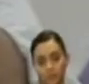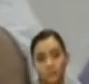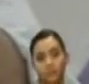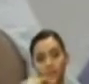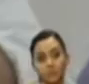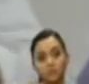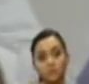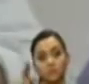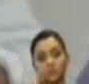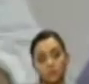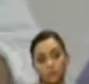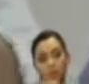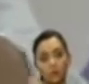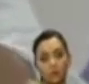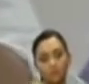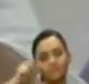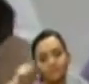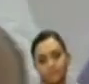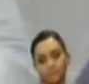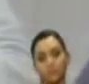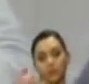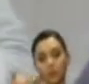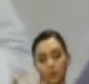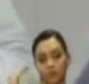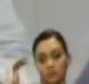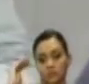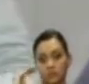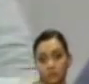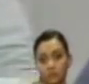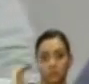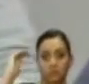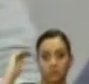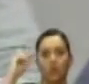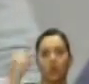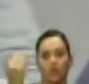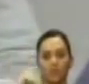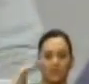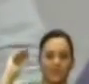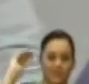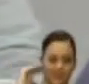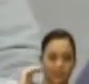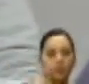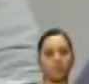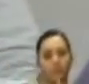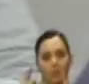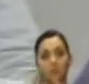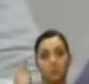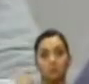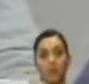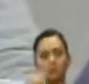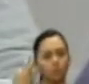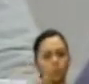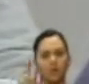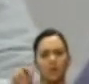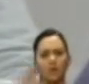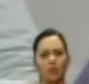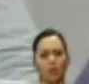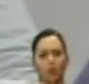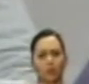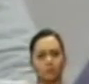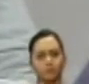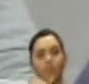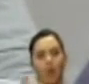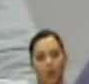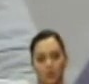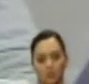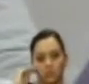precio del petróleo este segundo trimestre, ha vuelto a bajar un poquito, pero no a los niveles del primer trimestre, en marzo llegó a 30 dólares, está en unos 45